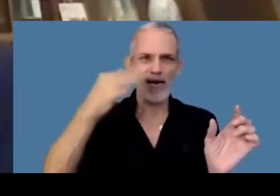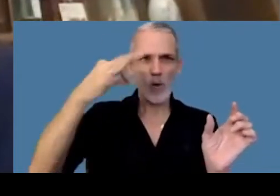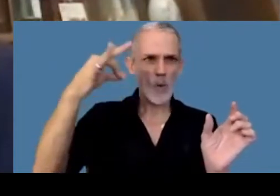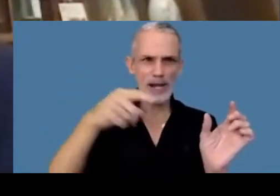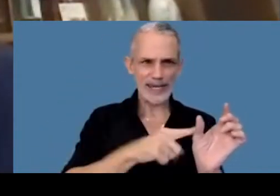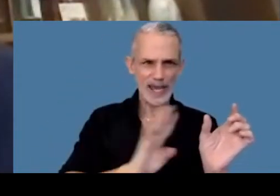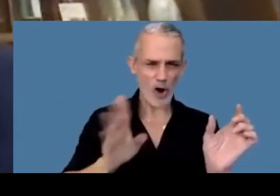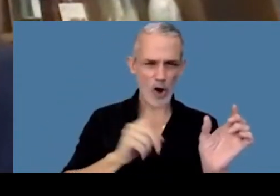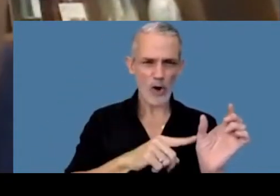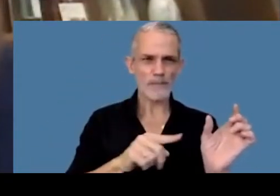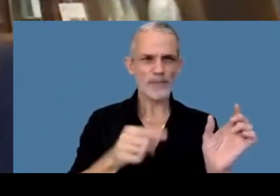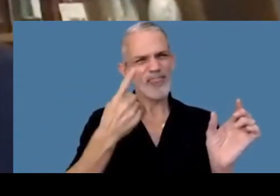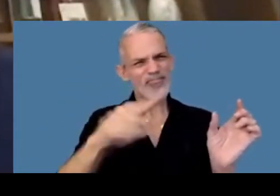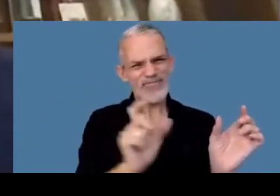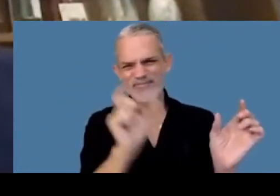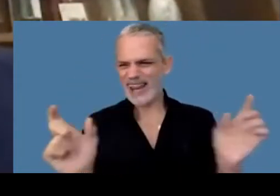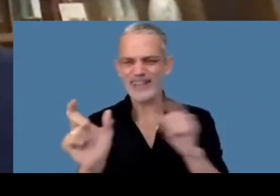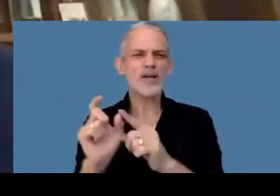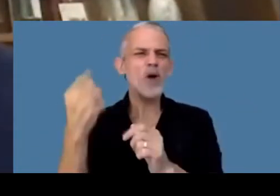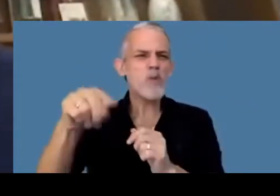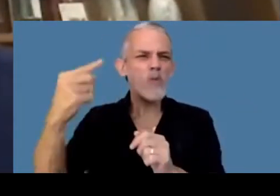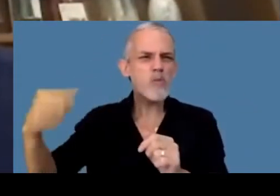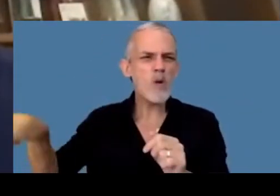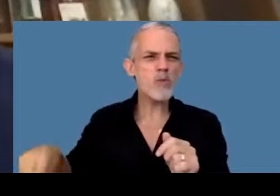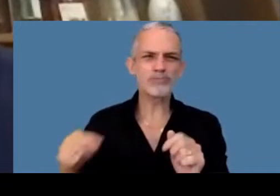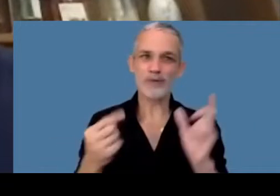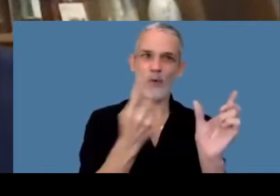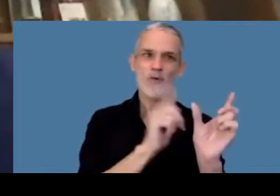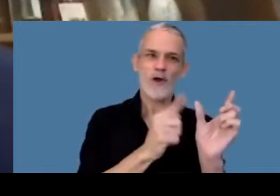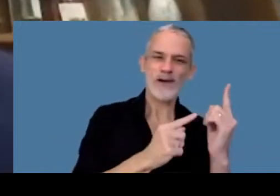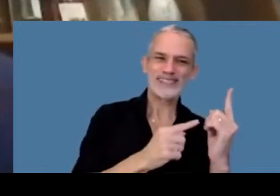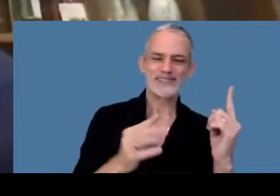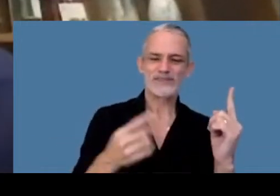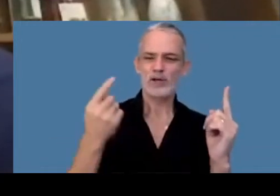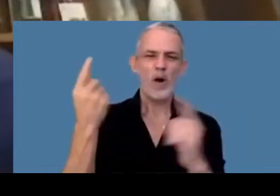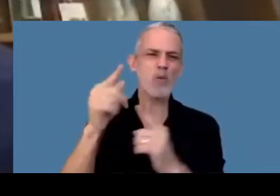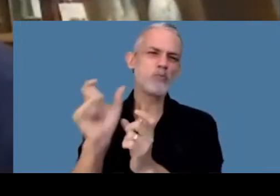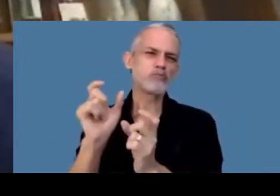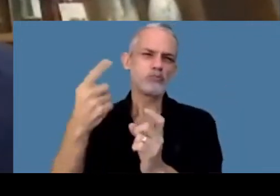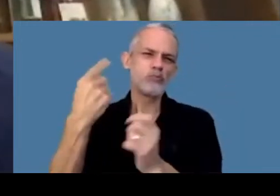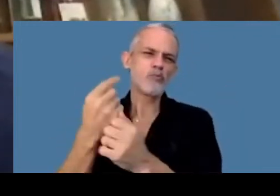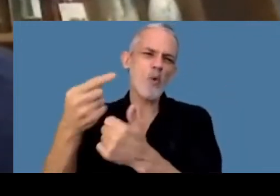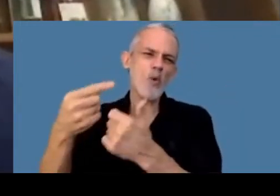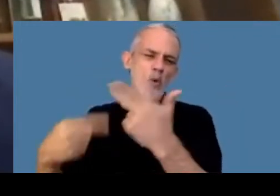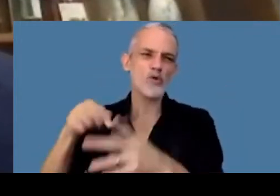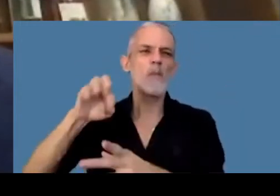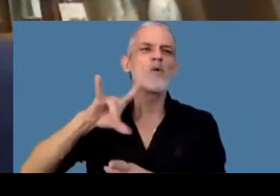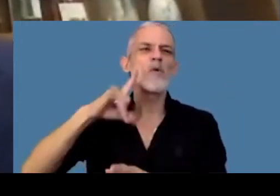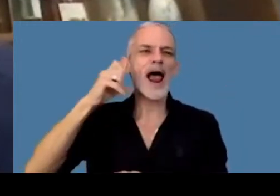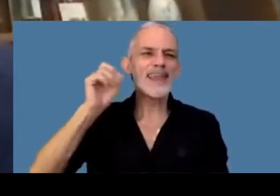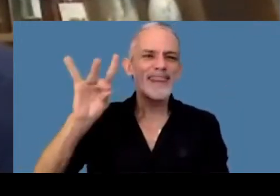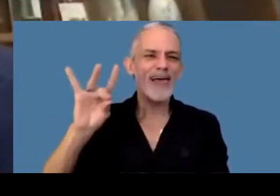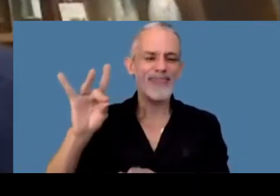de un modelo de pluralidad sindical que más allá de la carga emotiva del lenguaje y que pluralidad no quiere decir que es más